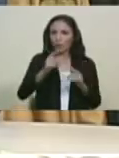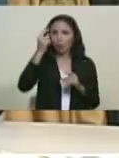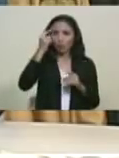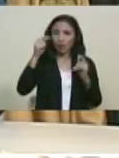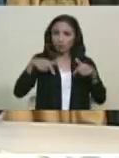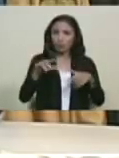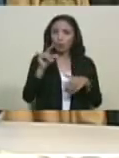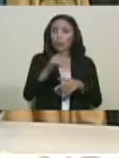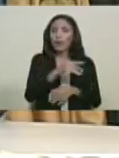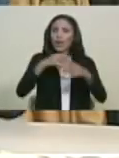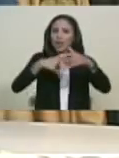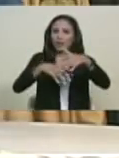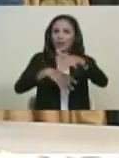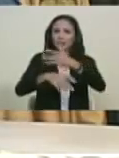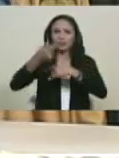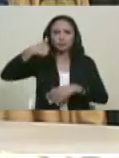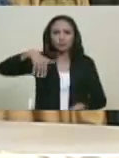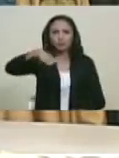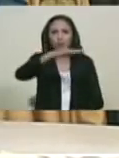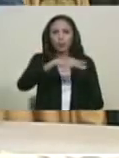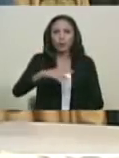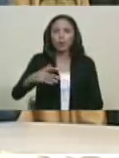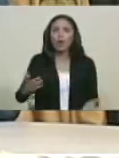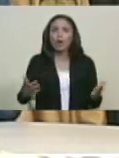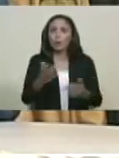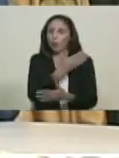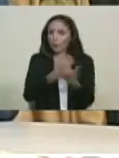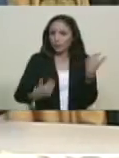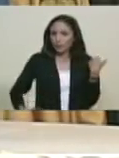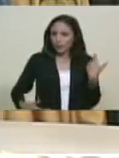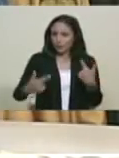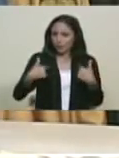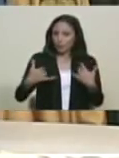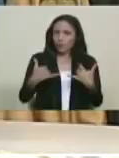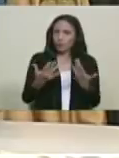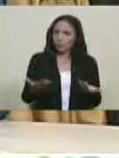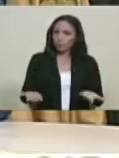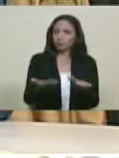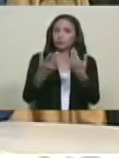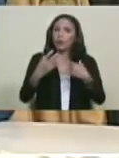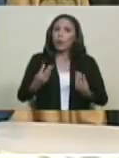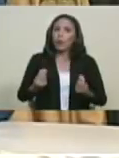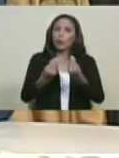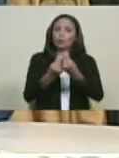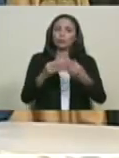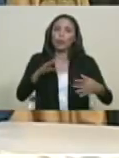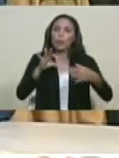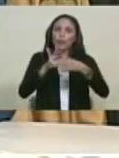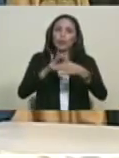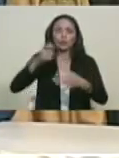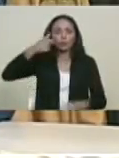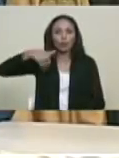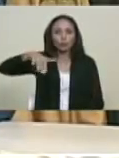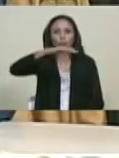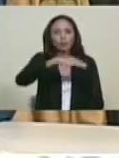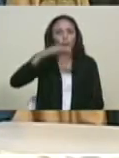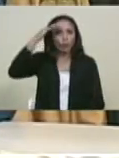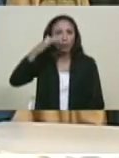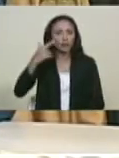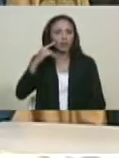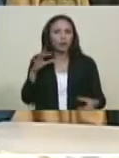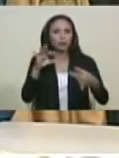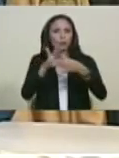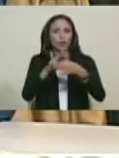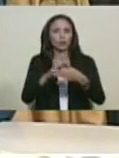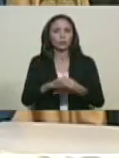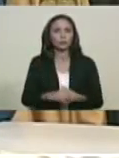pueblo en la calle con su presidente gobernando y con la unión nacional para que el programa de recuperación económica